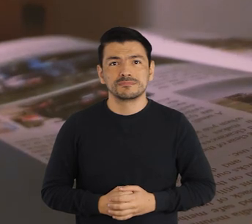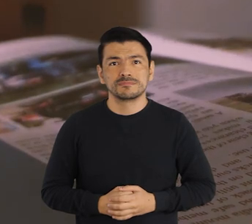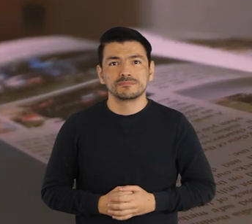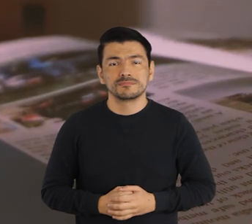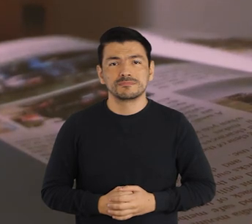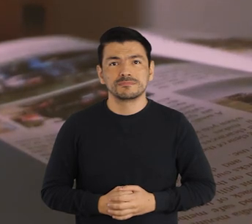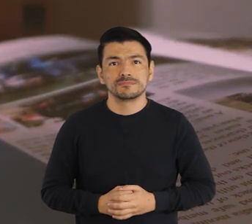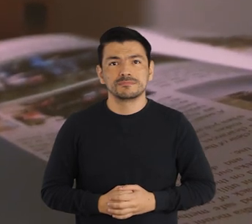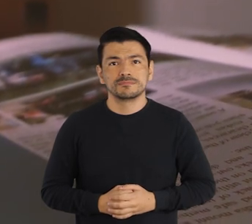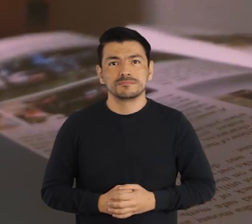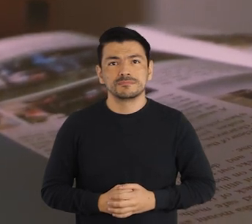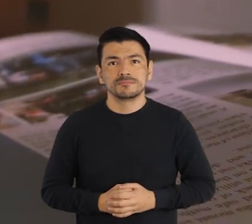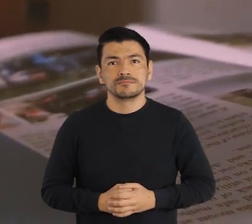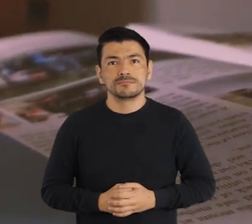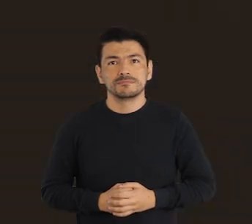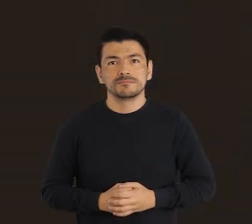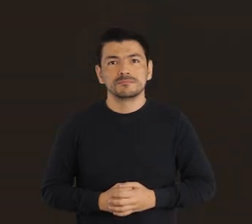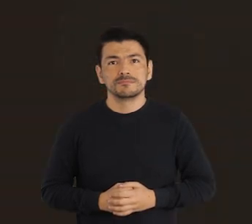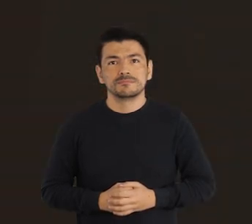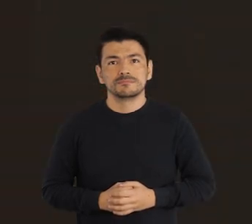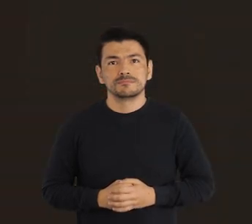La desesperanza absoluta.